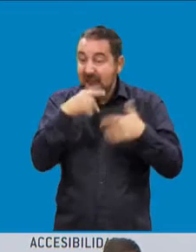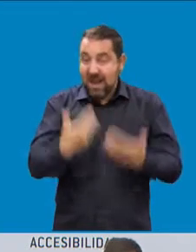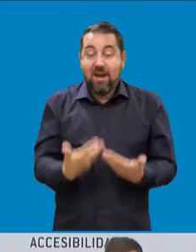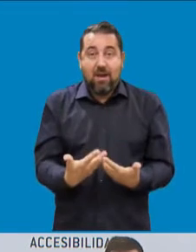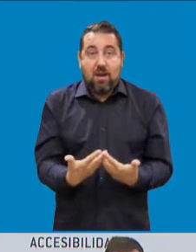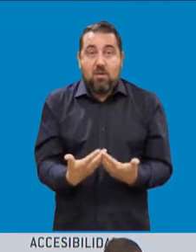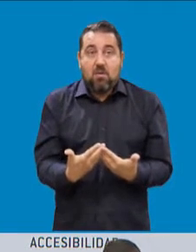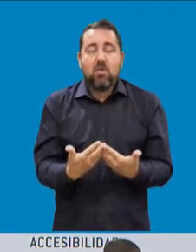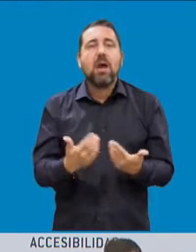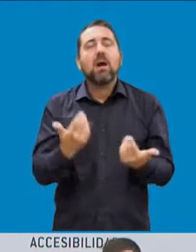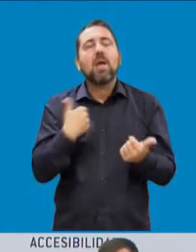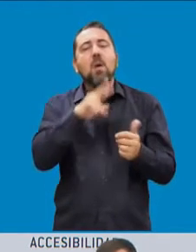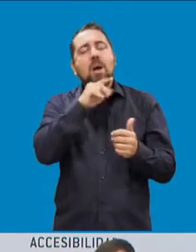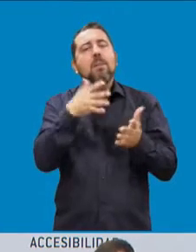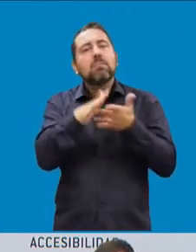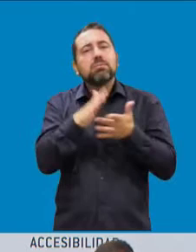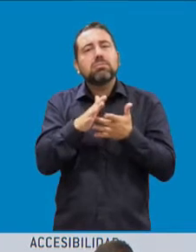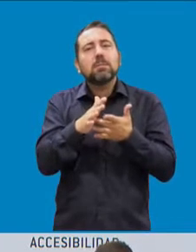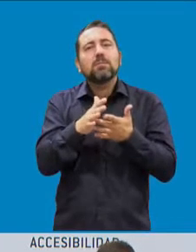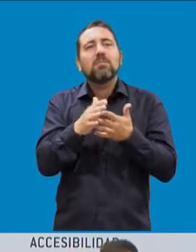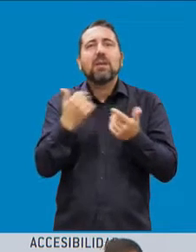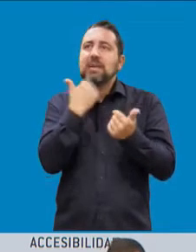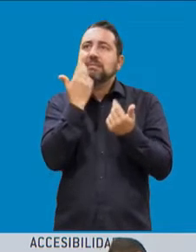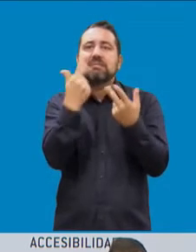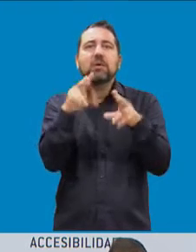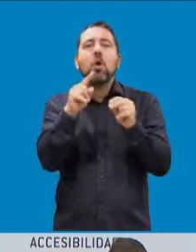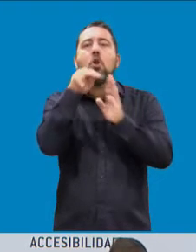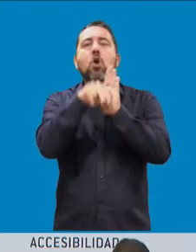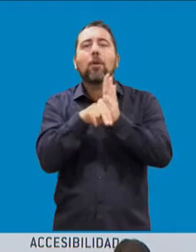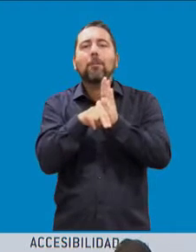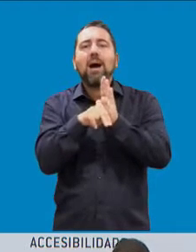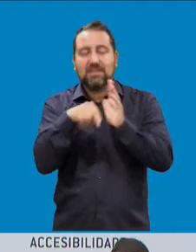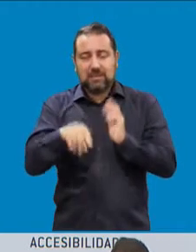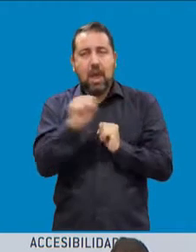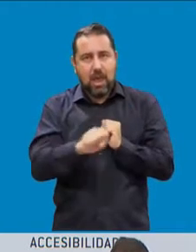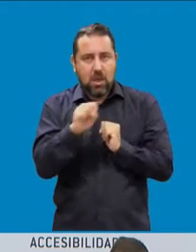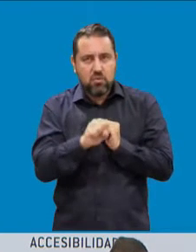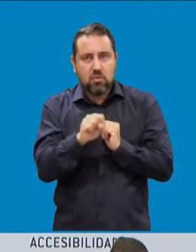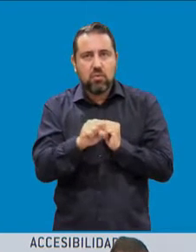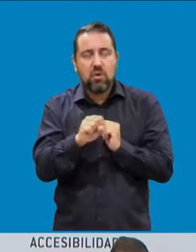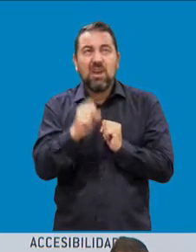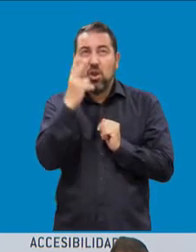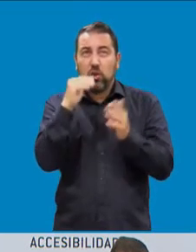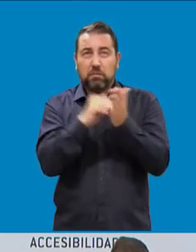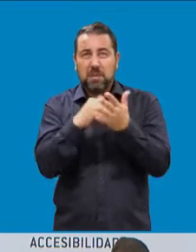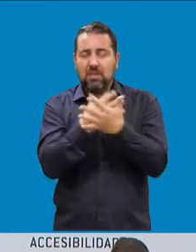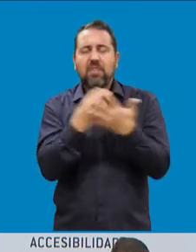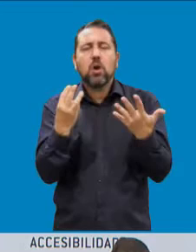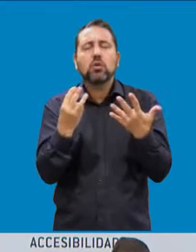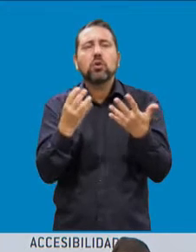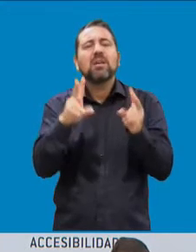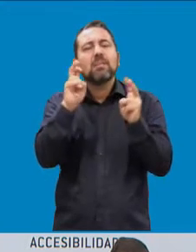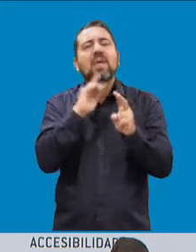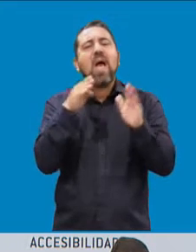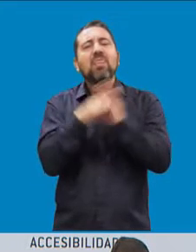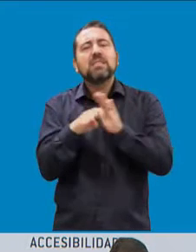la accesibilidad web, y ahora actualmente se está ya terminando una norma este